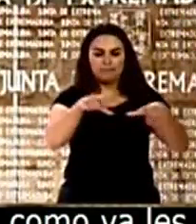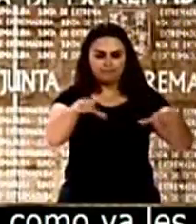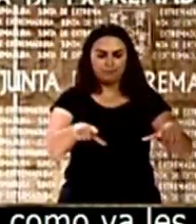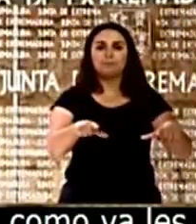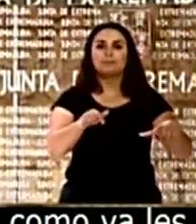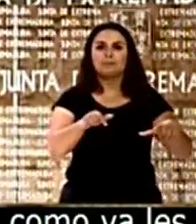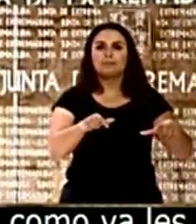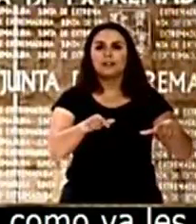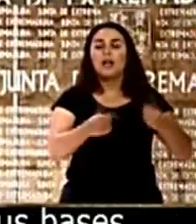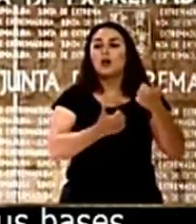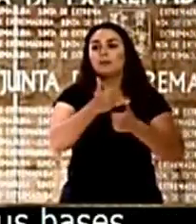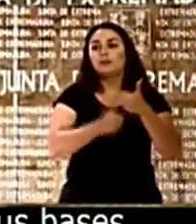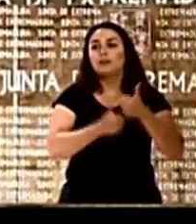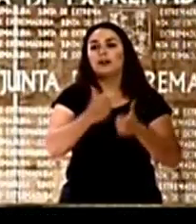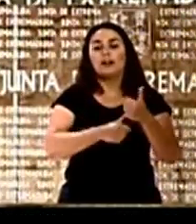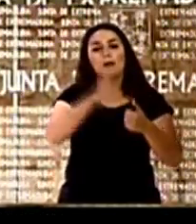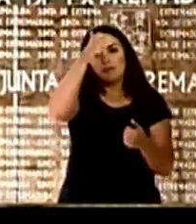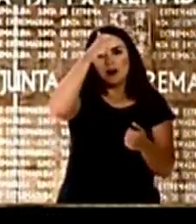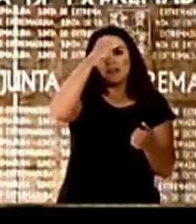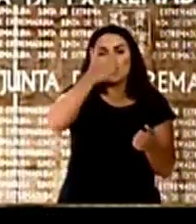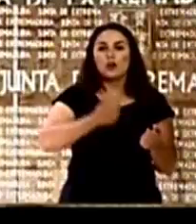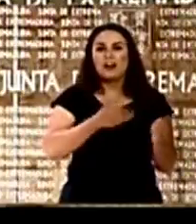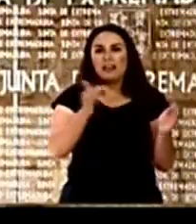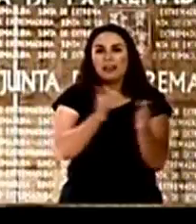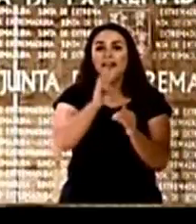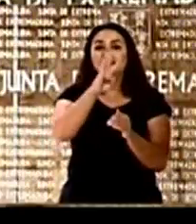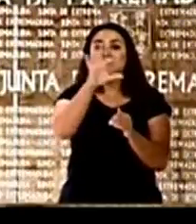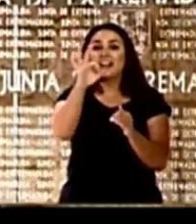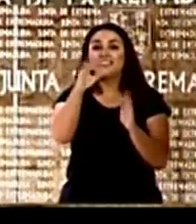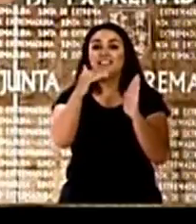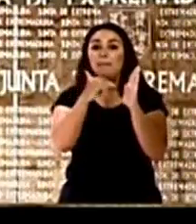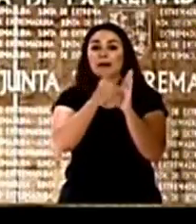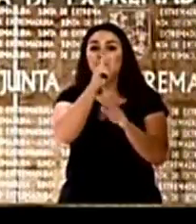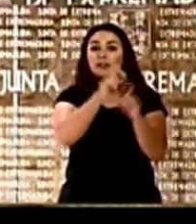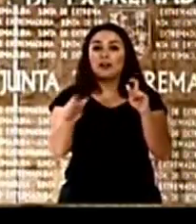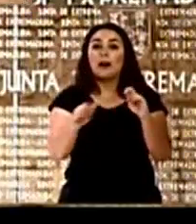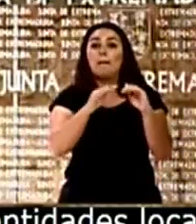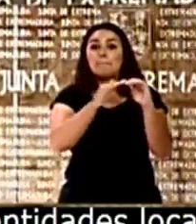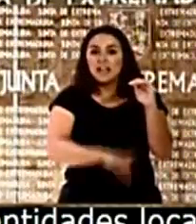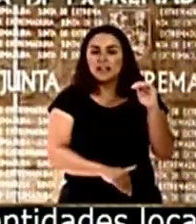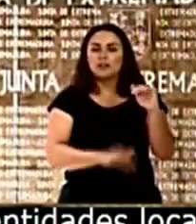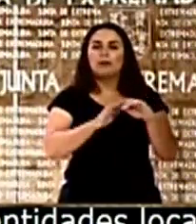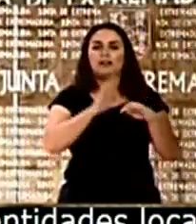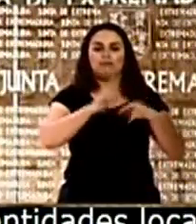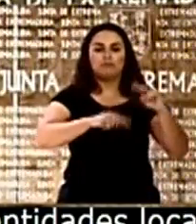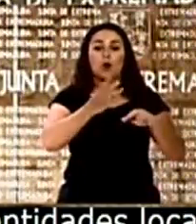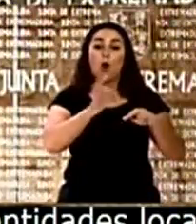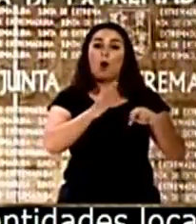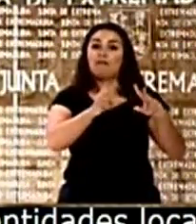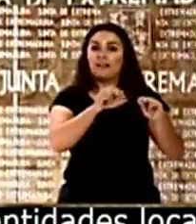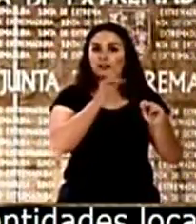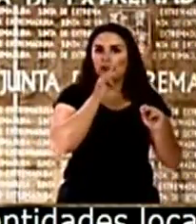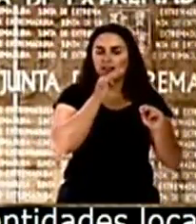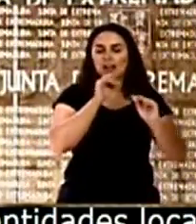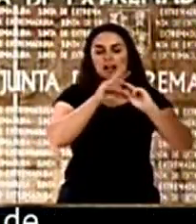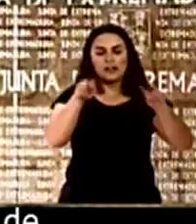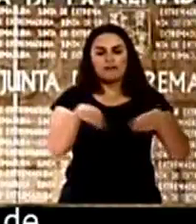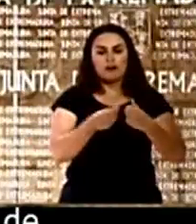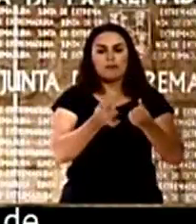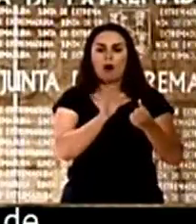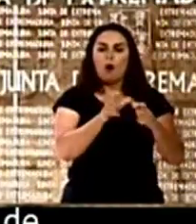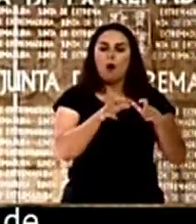a municipios y entidades locales menores de 30.000 habitantes para las obras de construcción, obras inacabadas, reformas, ampliación o